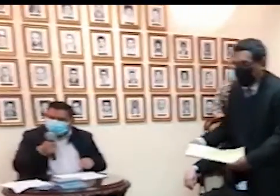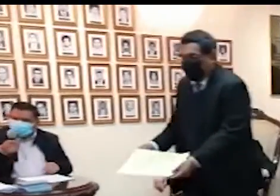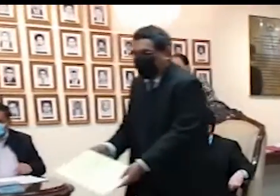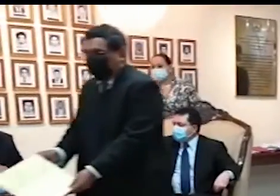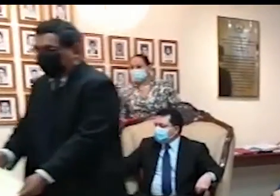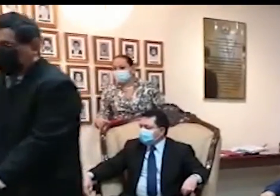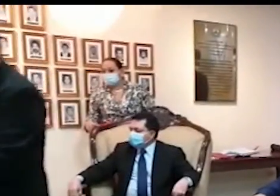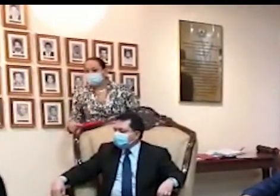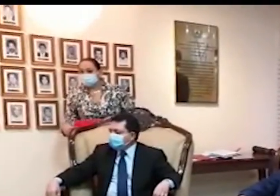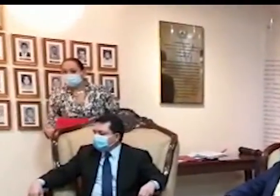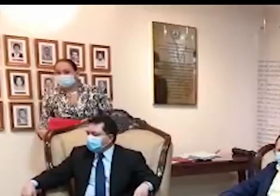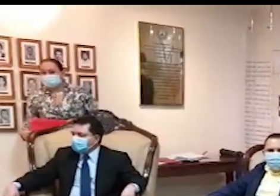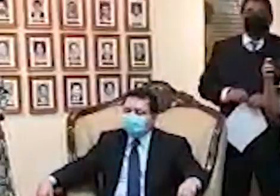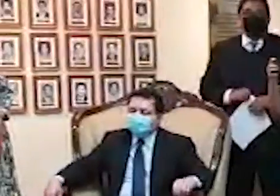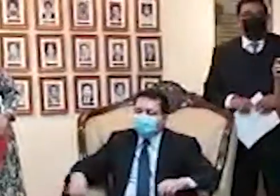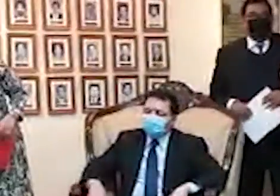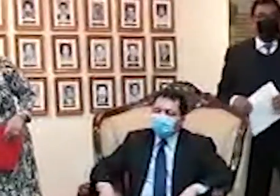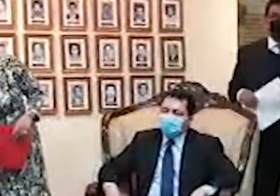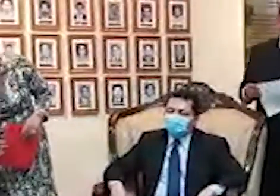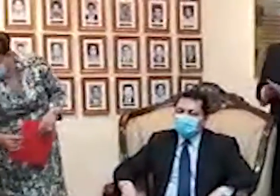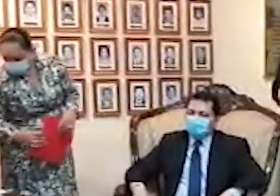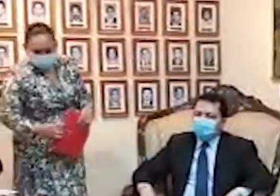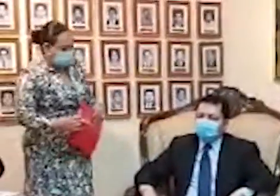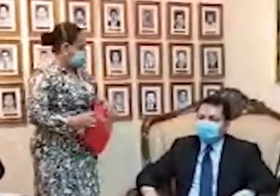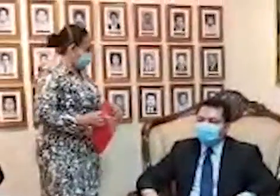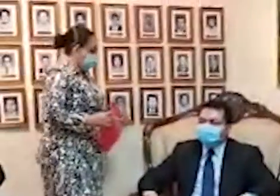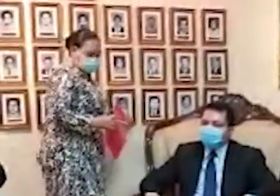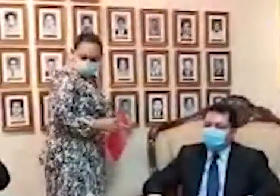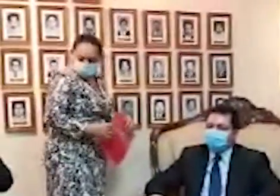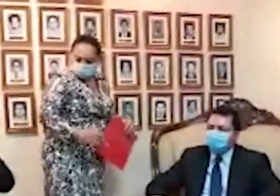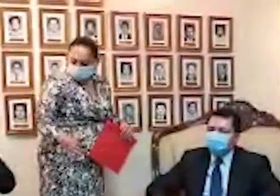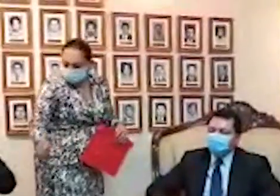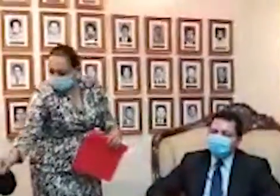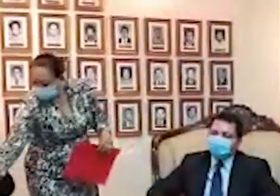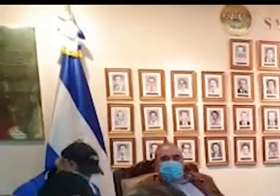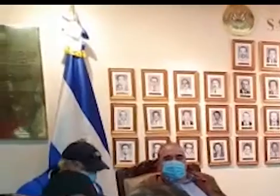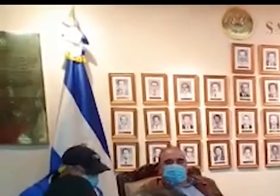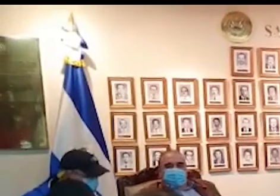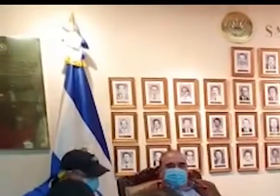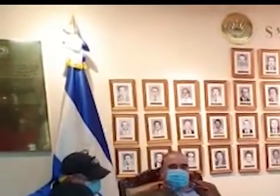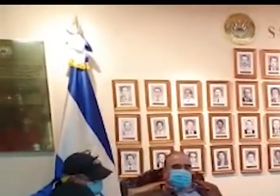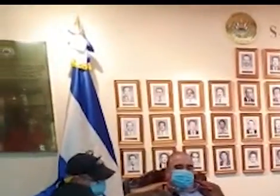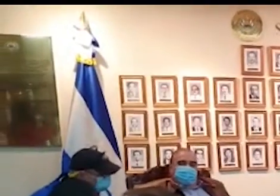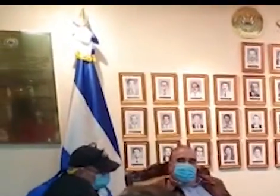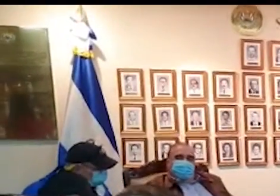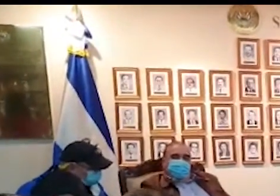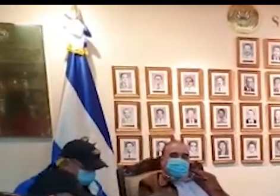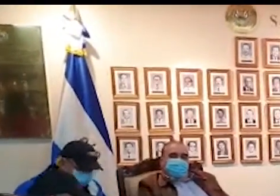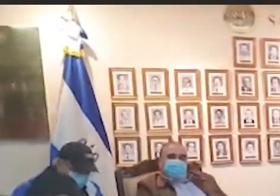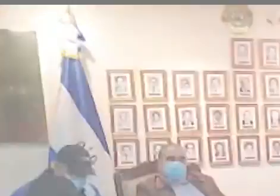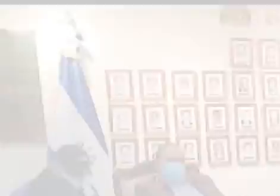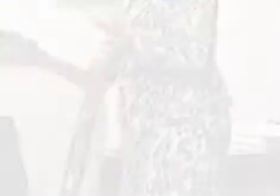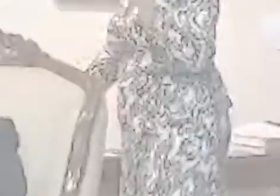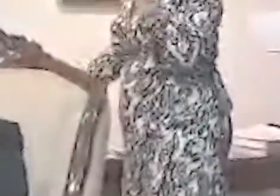Administración Nacional de Acueductos y Alcantarillados ANDA y la Comisión Nacional de la Micro y Pequeña Empresa CONAMIPE. El tema fue avalado con un